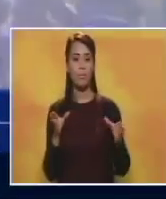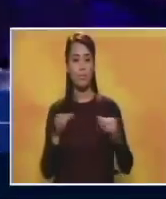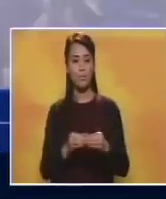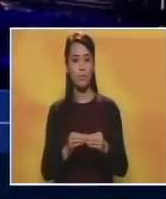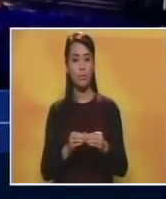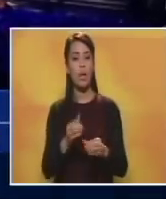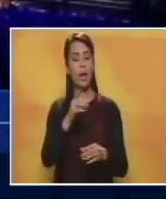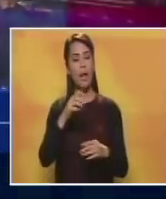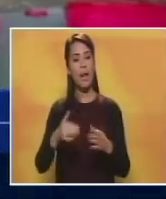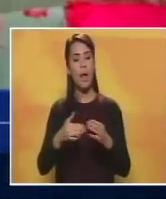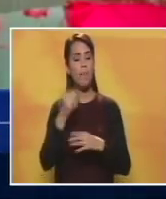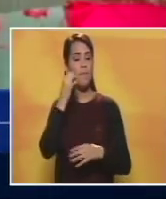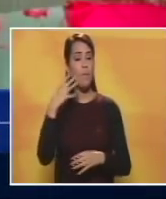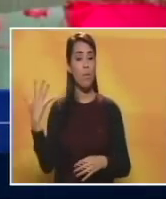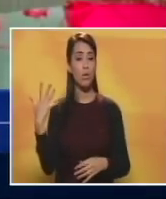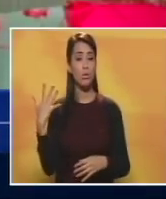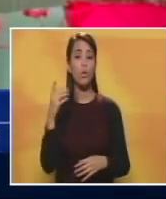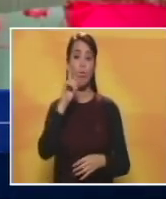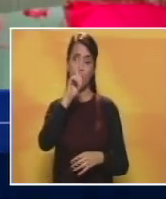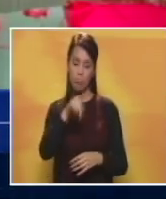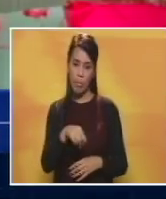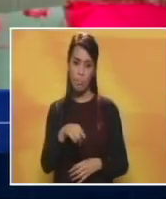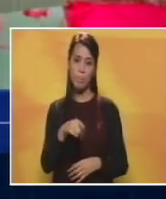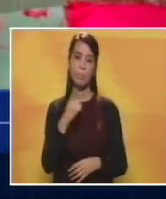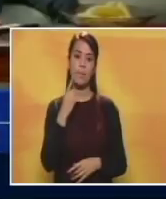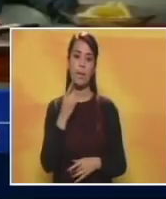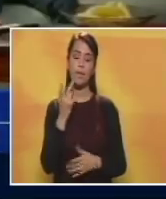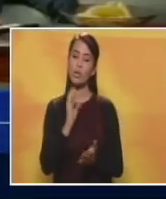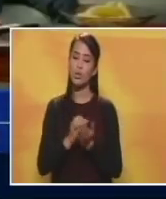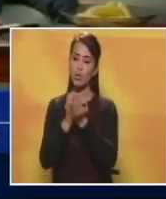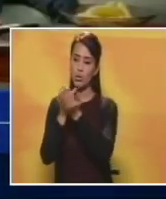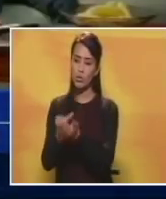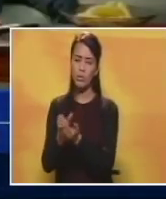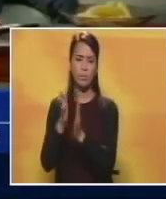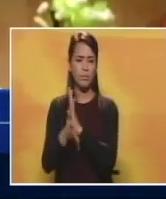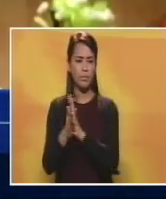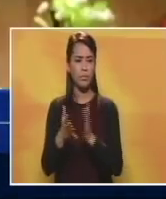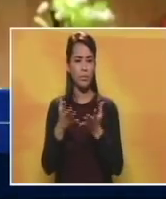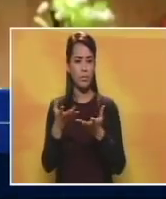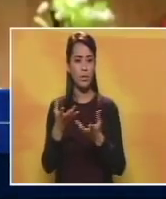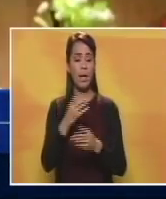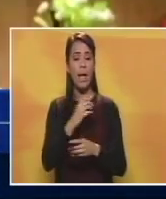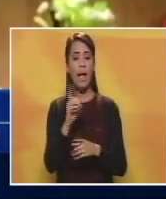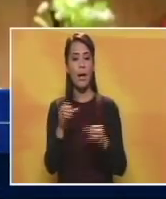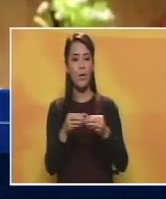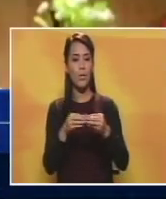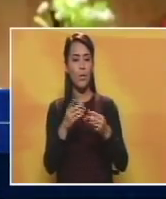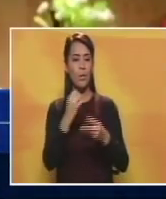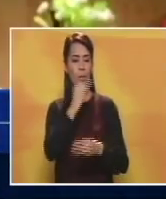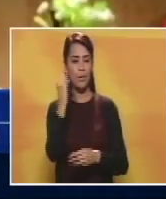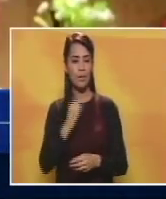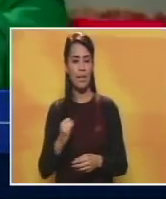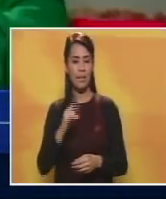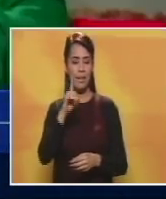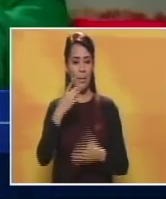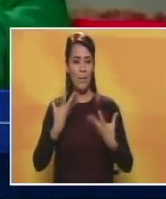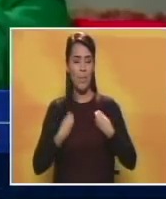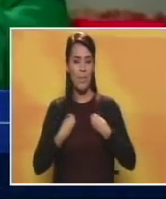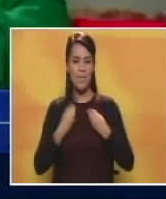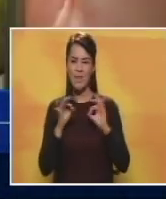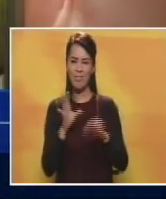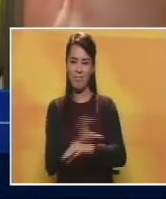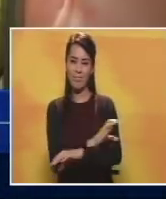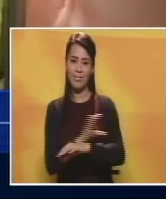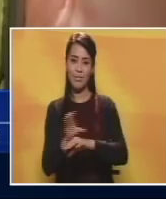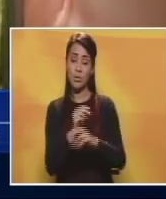principales artistas del momento, sino que por primera vez los premios estarán dedicados a la generación Z y cómo ellos viven la música. Así que ya